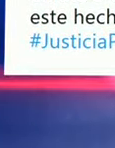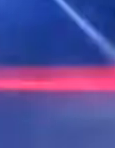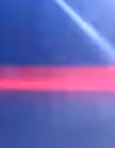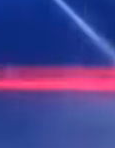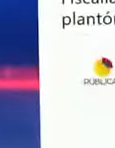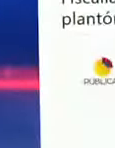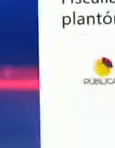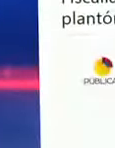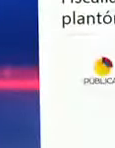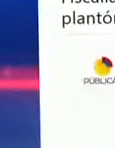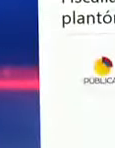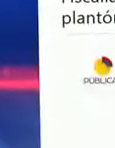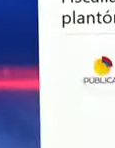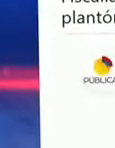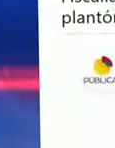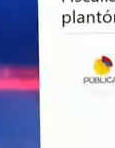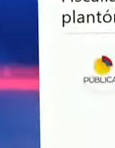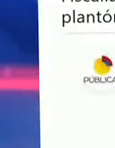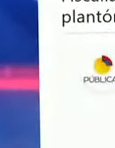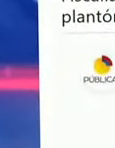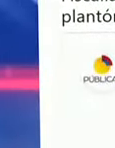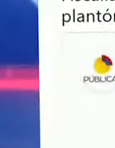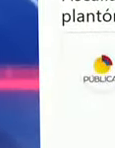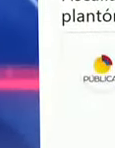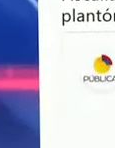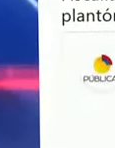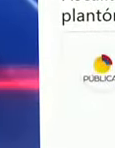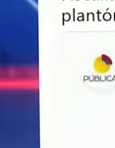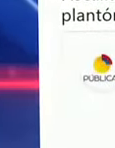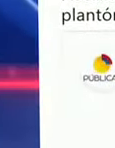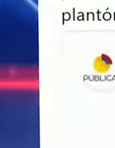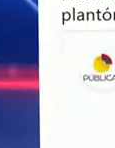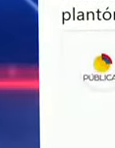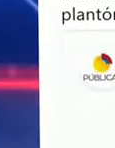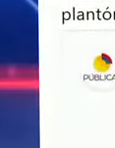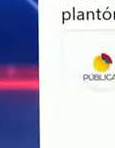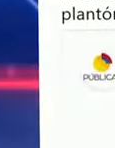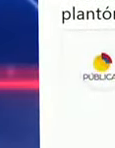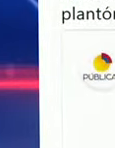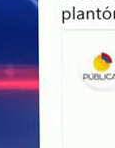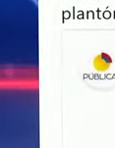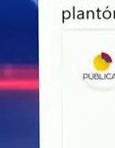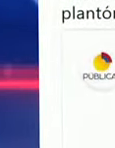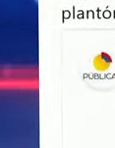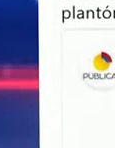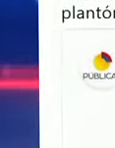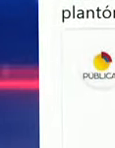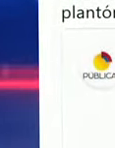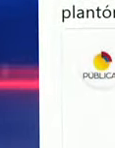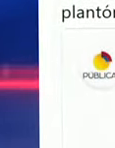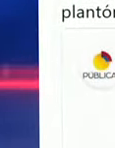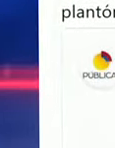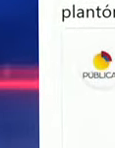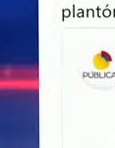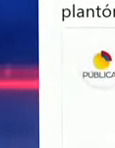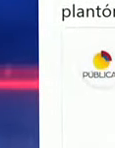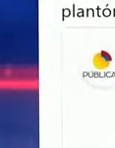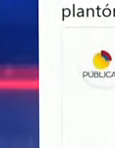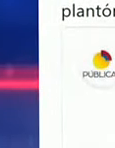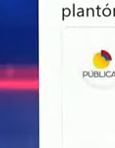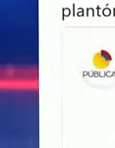impunidad. Así también el líder político Dalo Bucarán dijo: Dios mío, ¿cómo pueden existir almas tan enfermas para asesinar